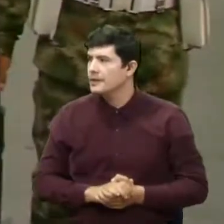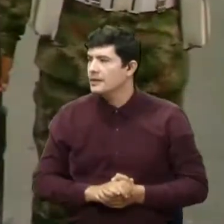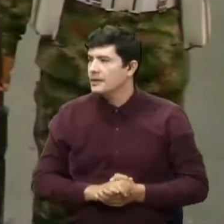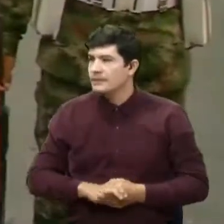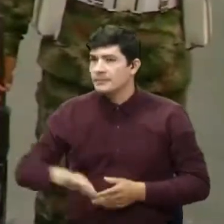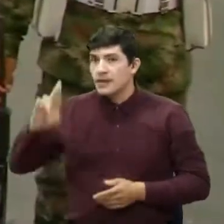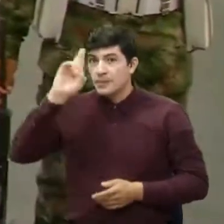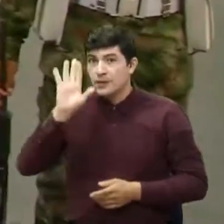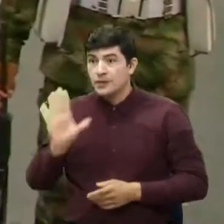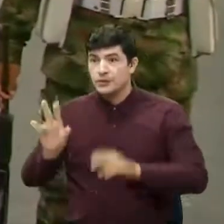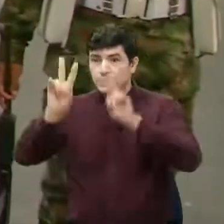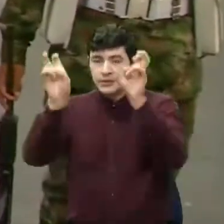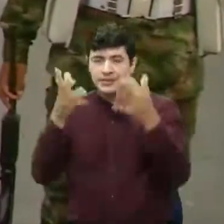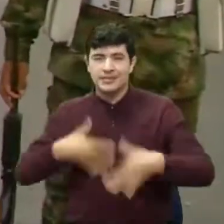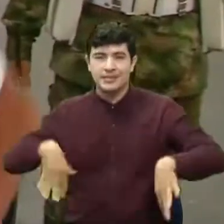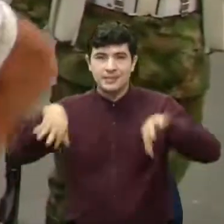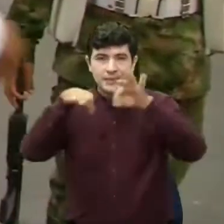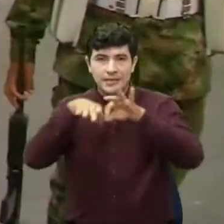indispensable